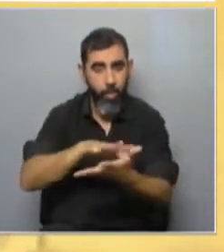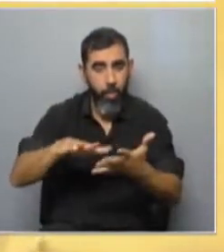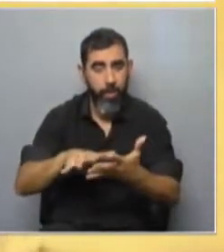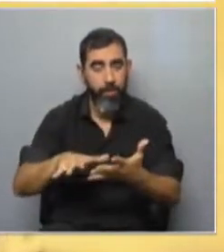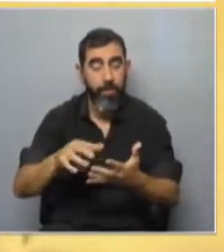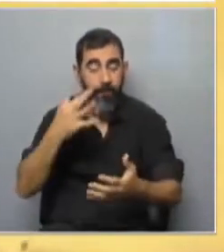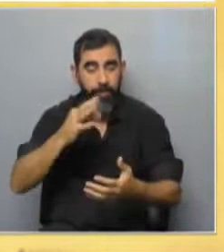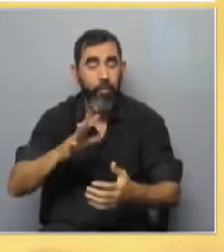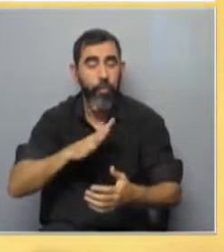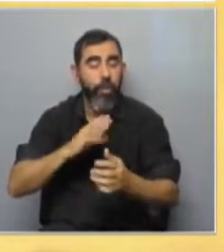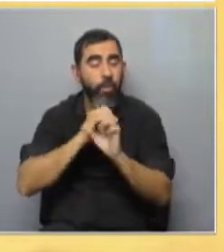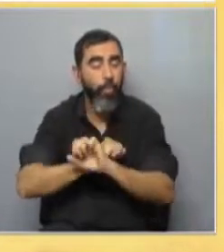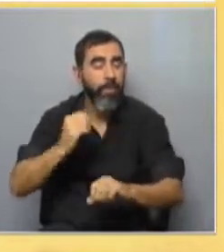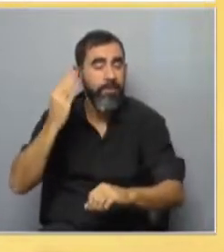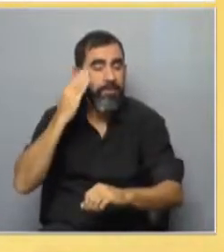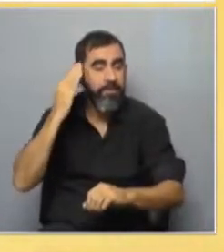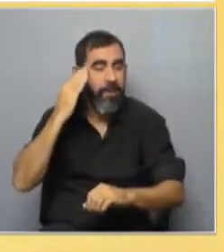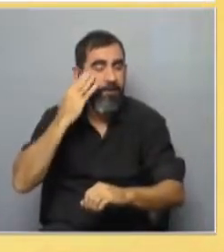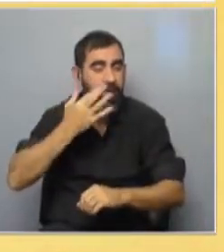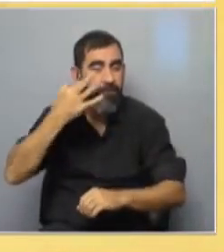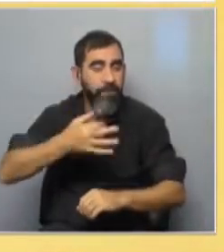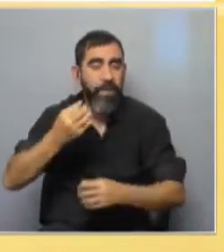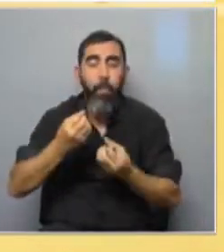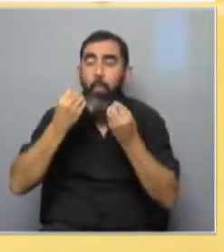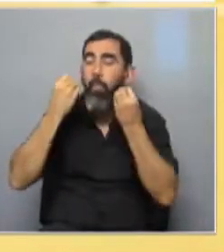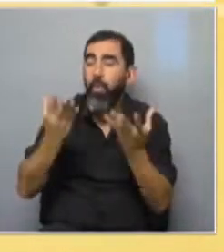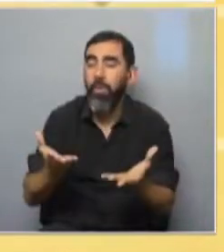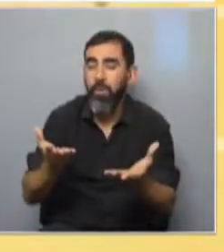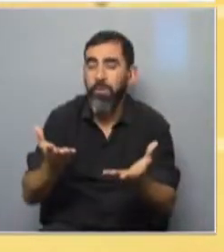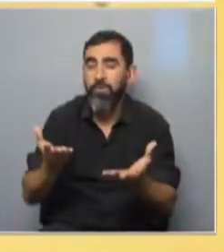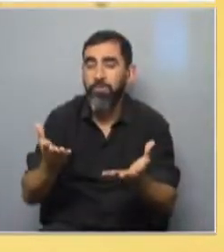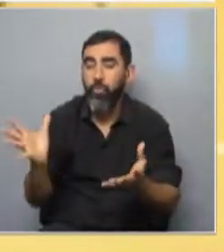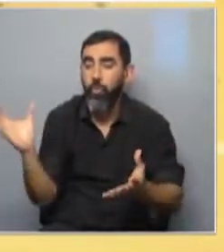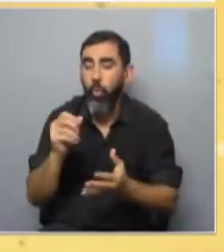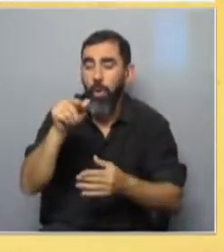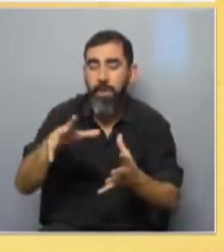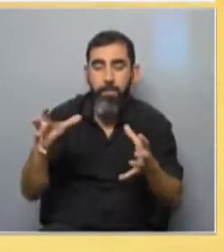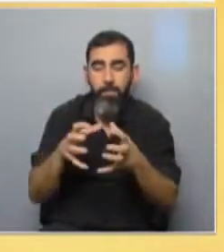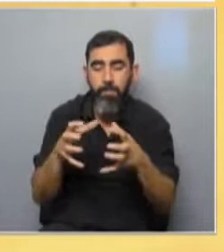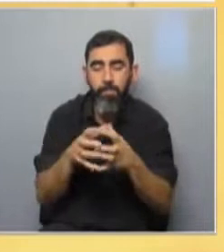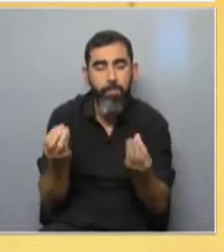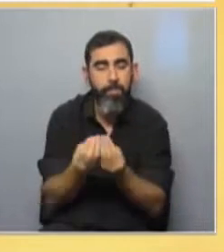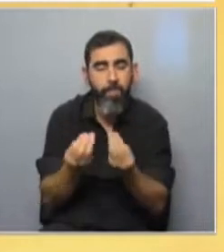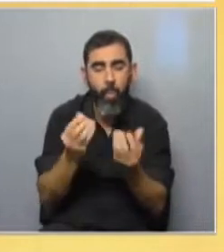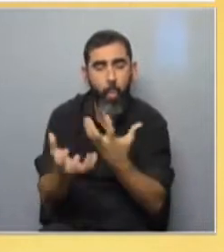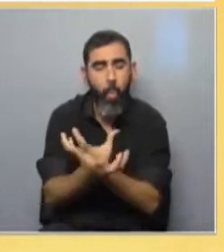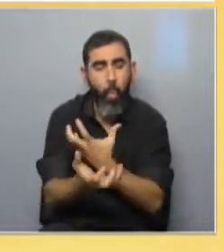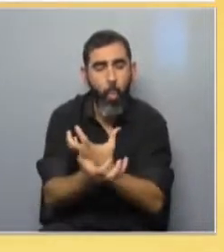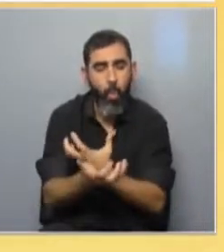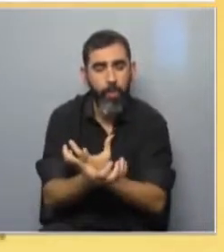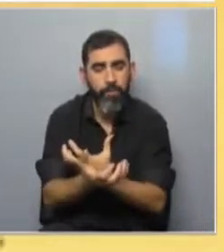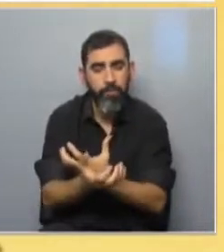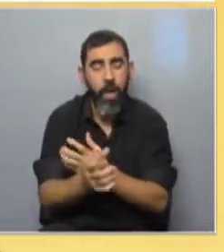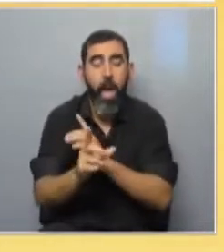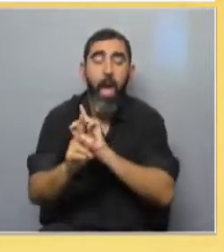podemos definir la causa última de que haya esa acumulación de huesos. Tenemos